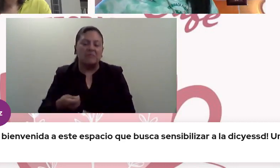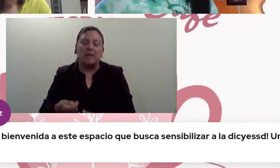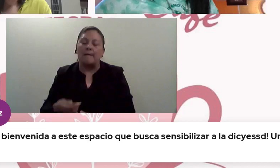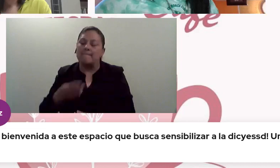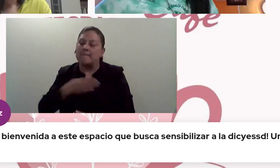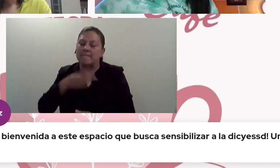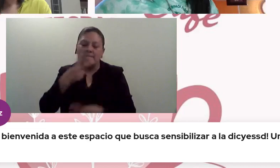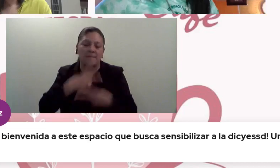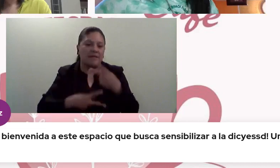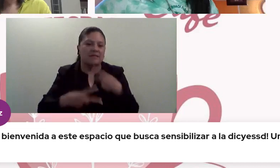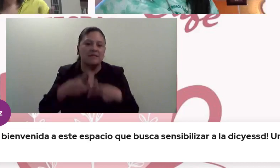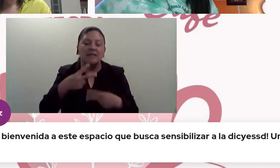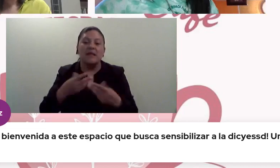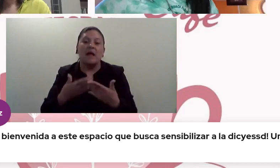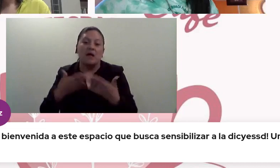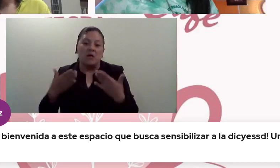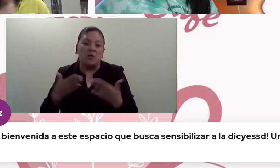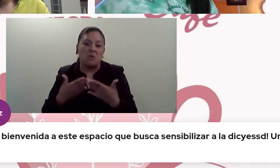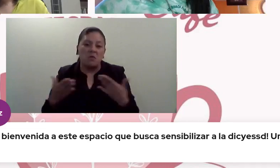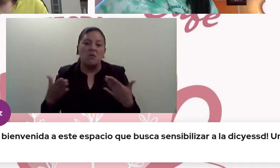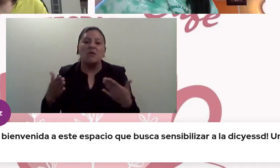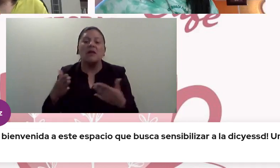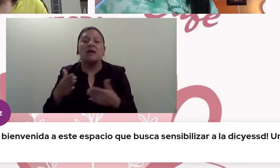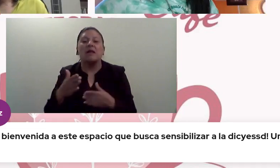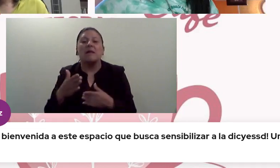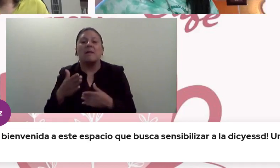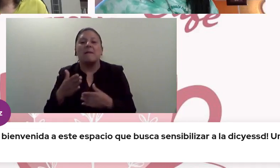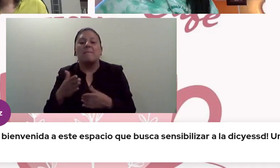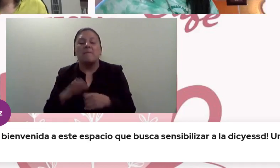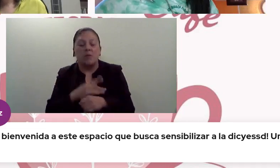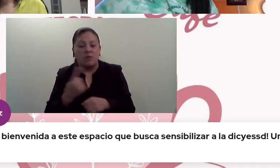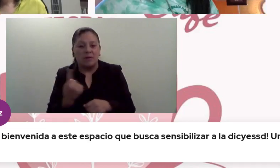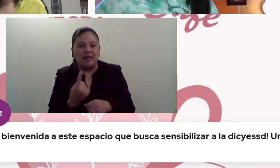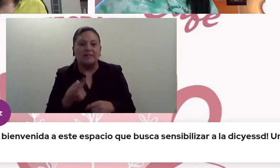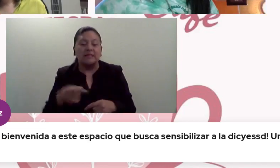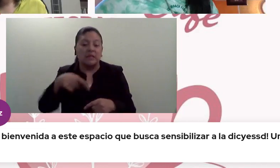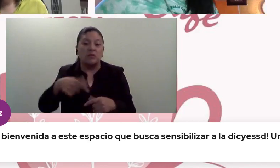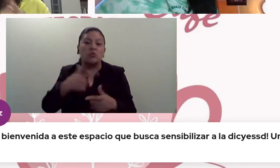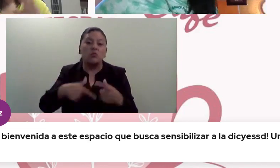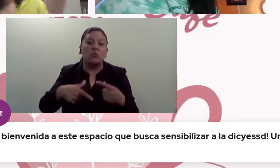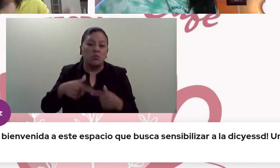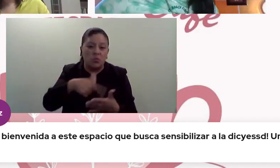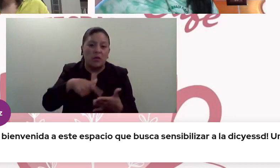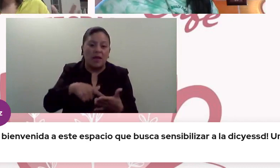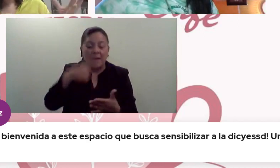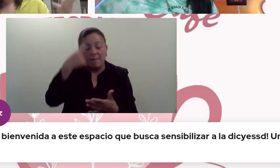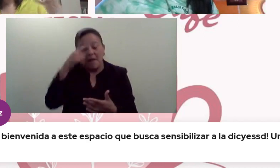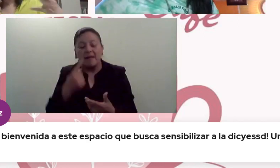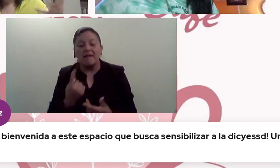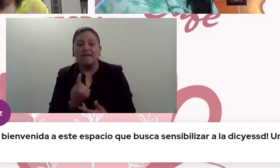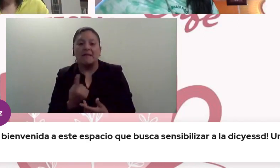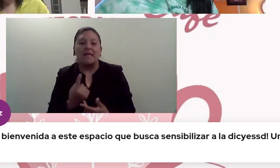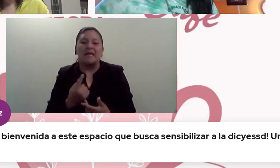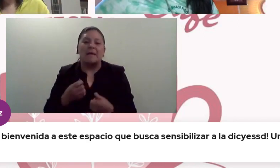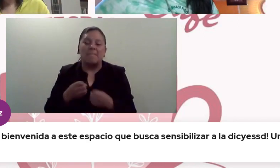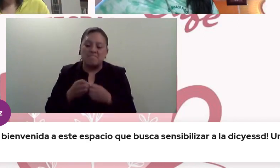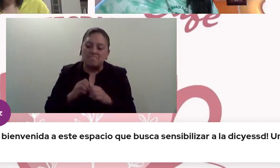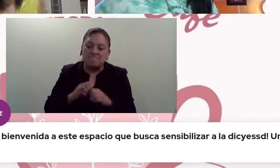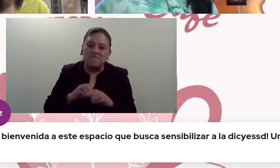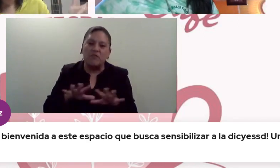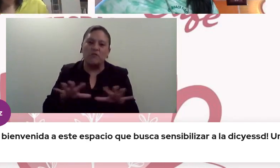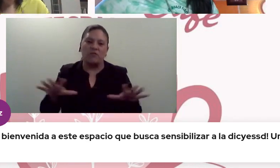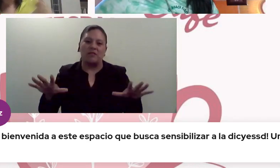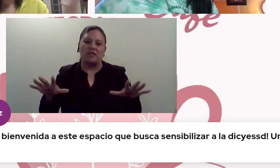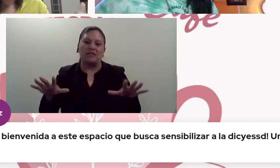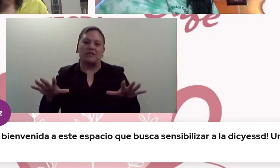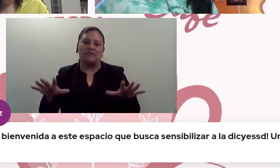la sociedad con un gran tema, te manda un abrazo fuerte y bueno, ¿no? Como te decía anteriormente, este